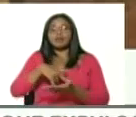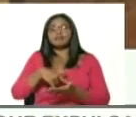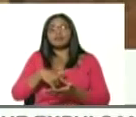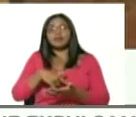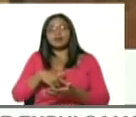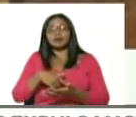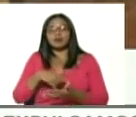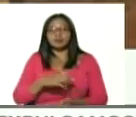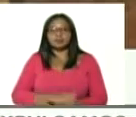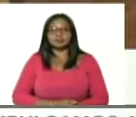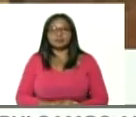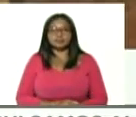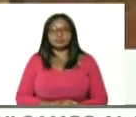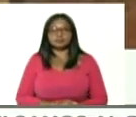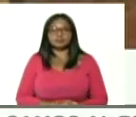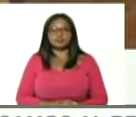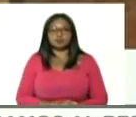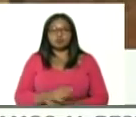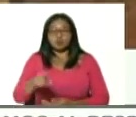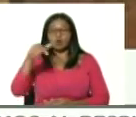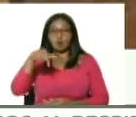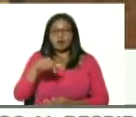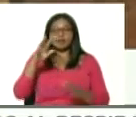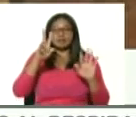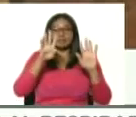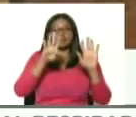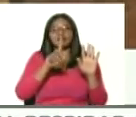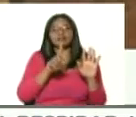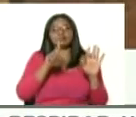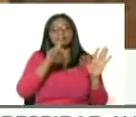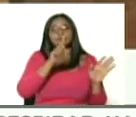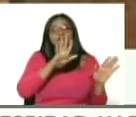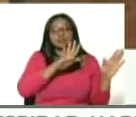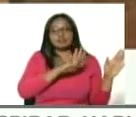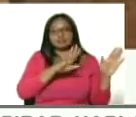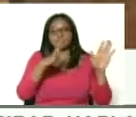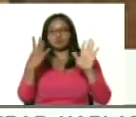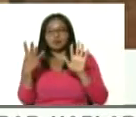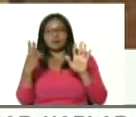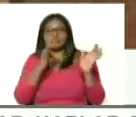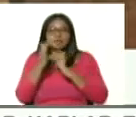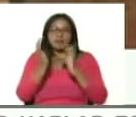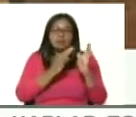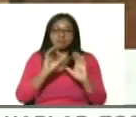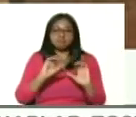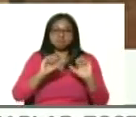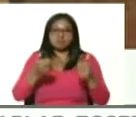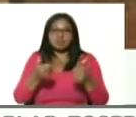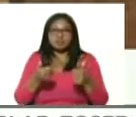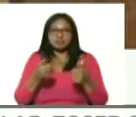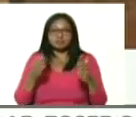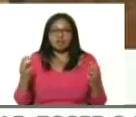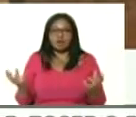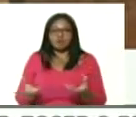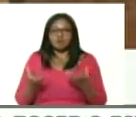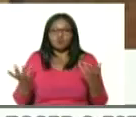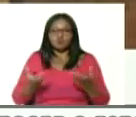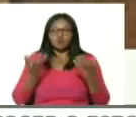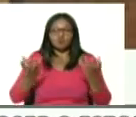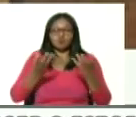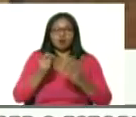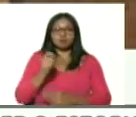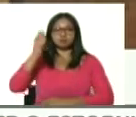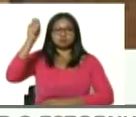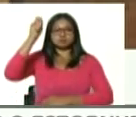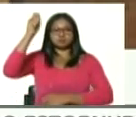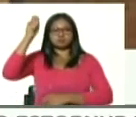hoy, el 19 de abril, arranca el fuego sagrado de Carabobo,